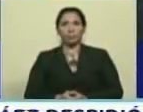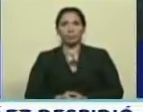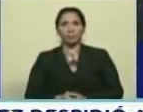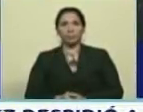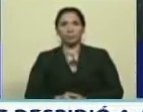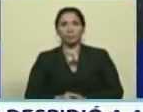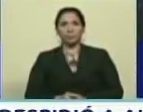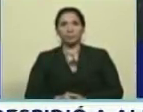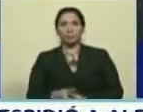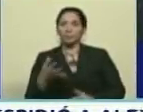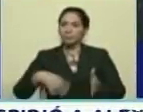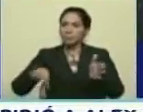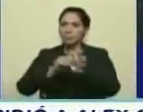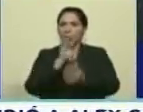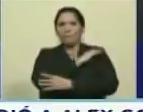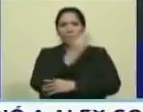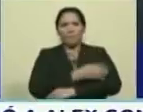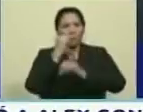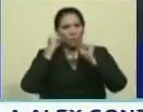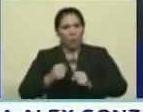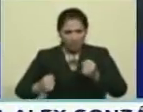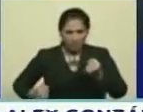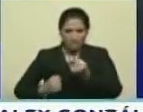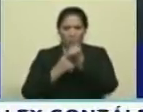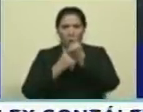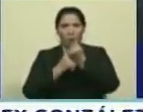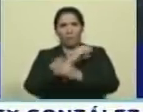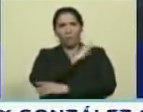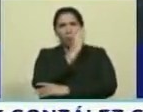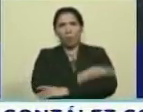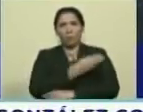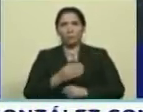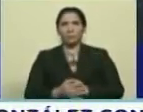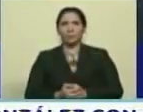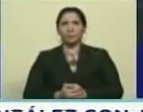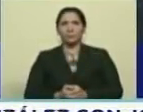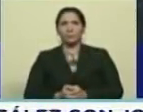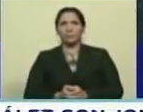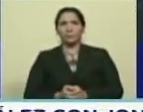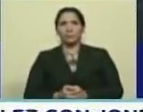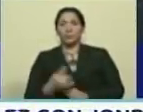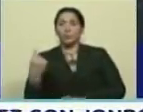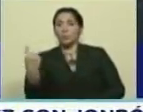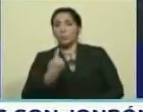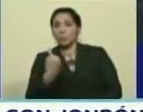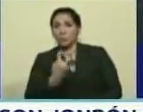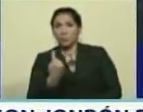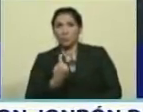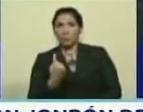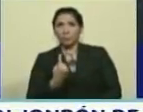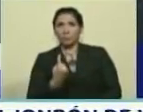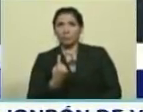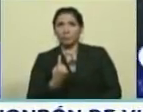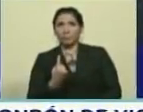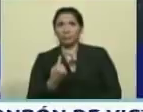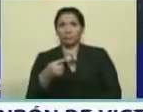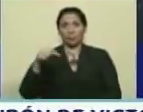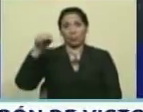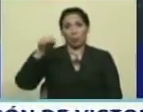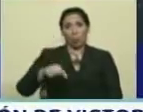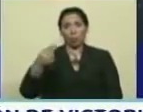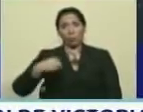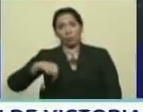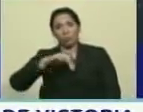que retomemos con fuerza, reimpulsemos con fuerza lo único que hoy